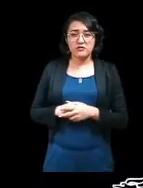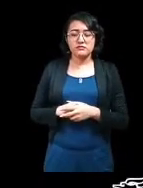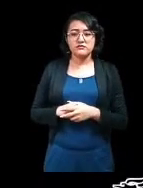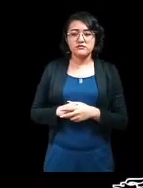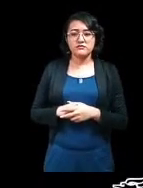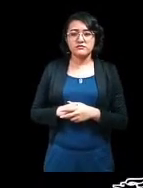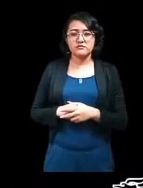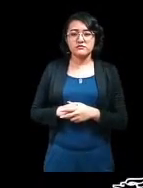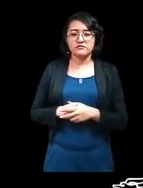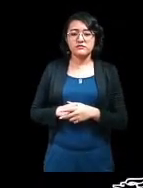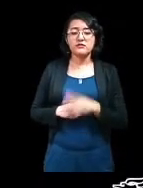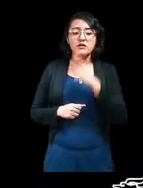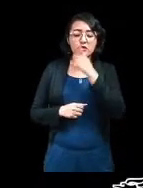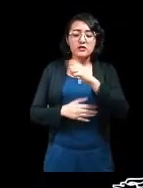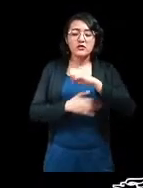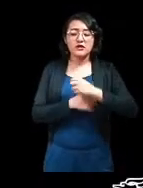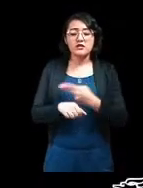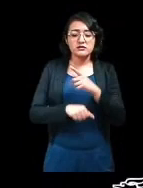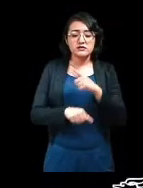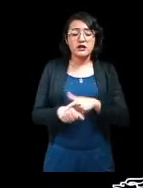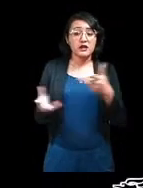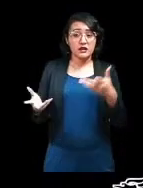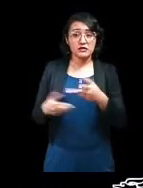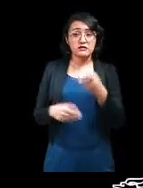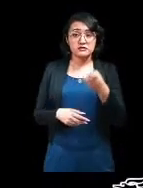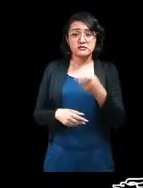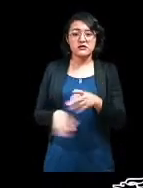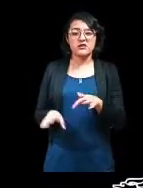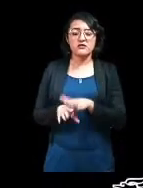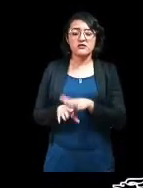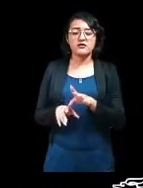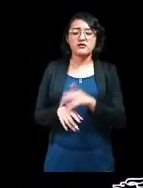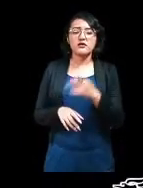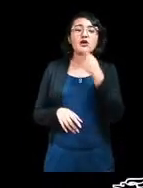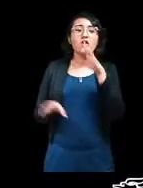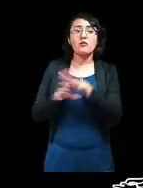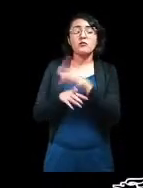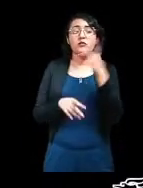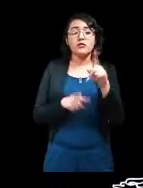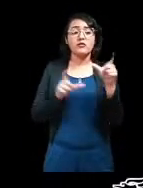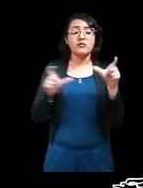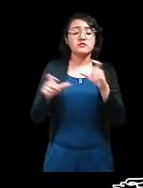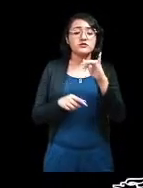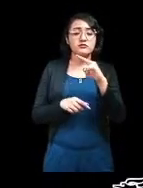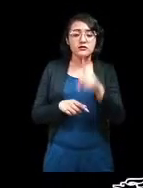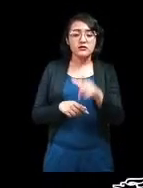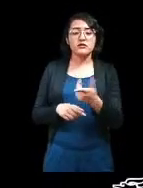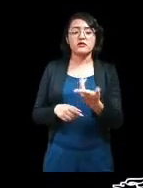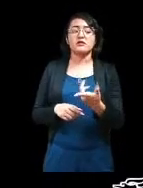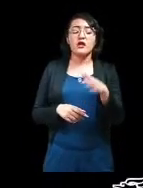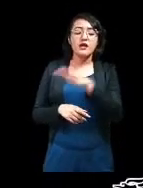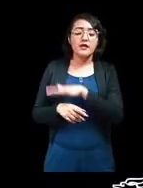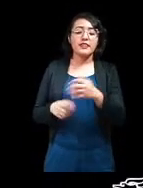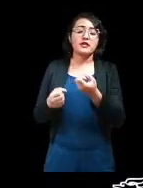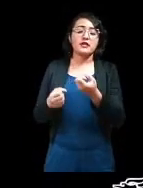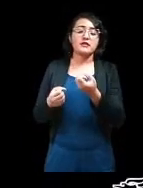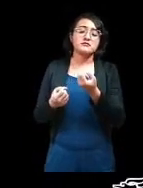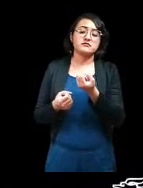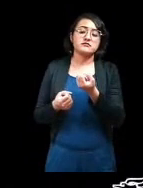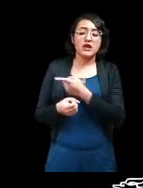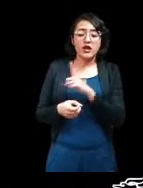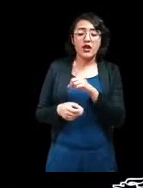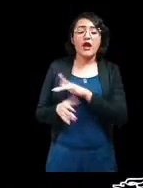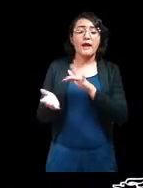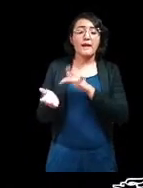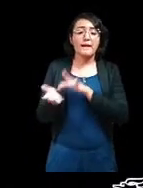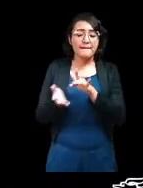¿Ustedes han visto que la Guardia Nacional haga esto? Lo hacen elementos de protección civil, lo hacen médicos, las áreas de apoyo en materia